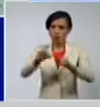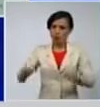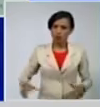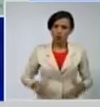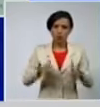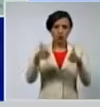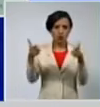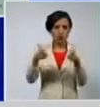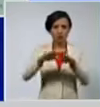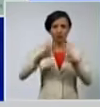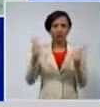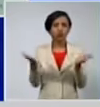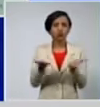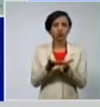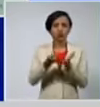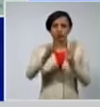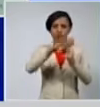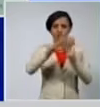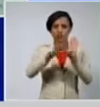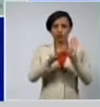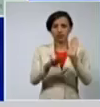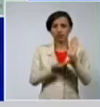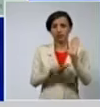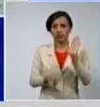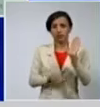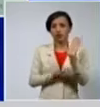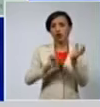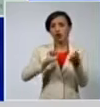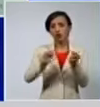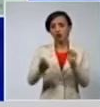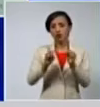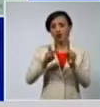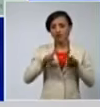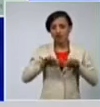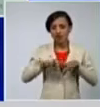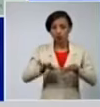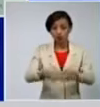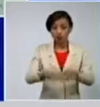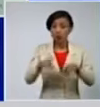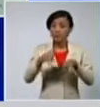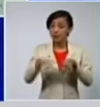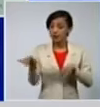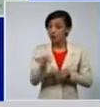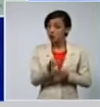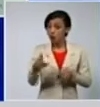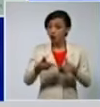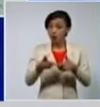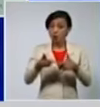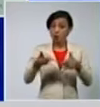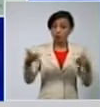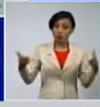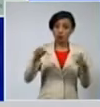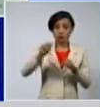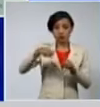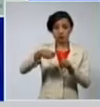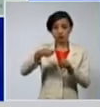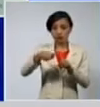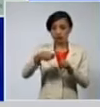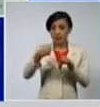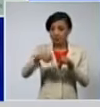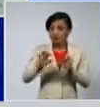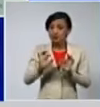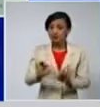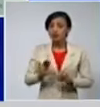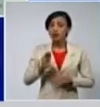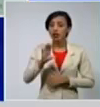evita esta transmisión. Pero de todas formas muy elevado. Y como siempre digo, la división